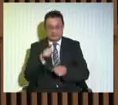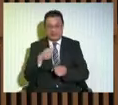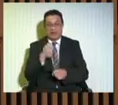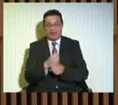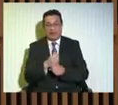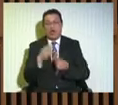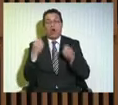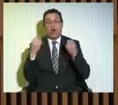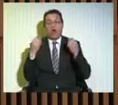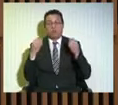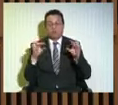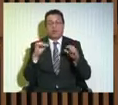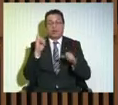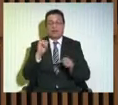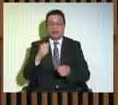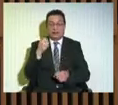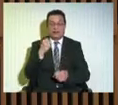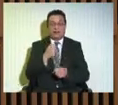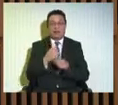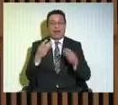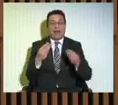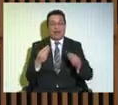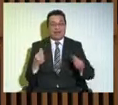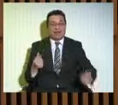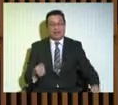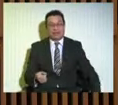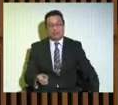con oportunidad y trabajar con calidad.